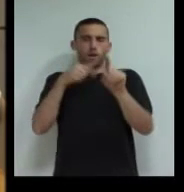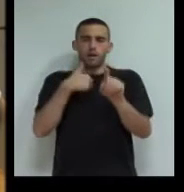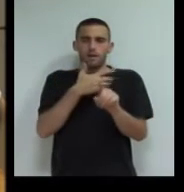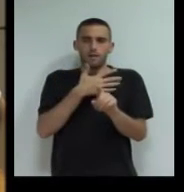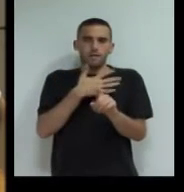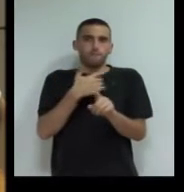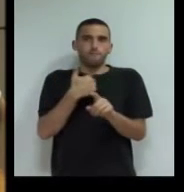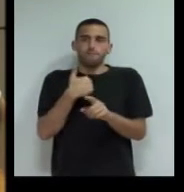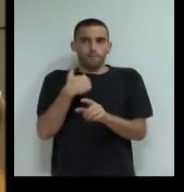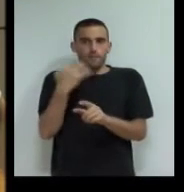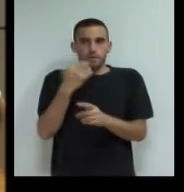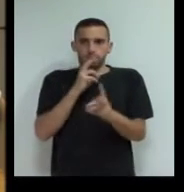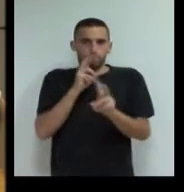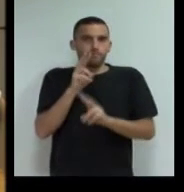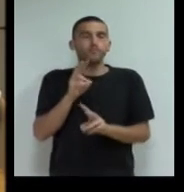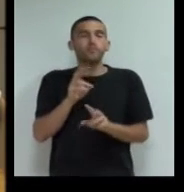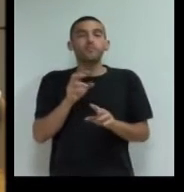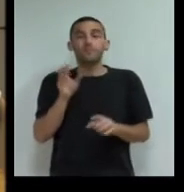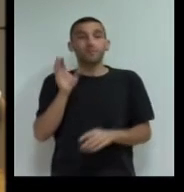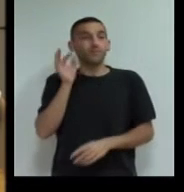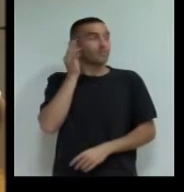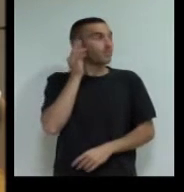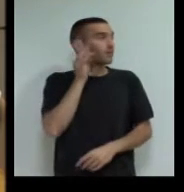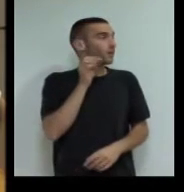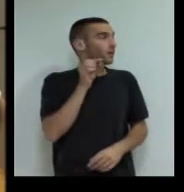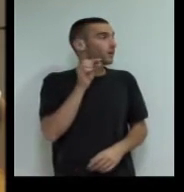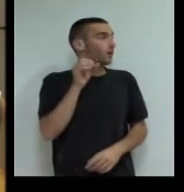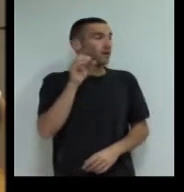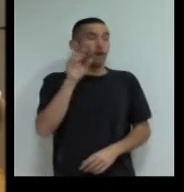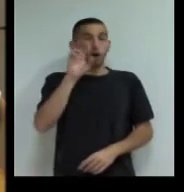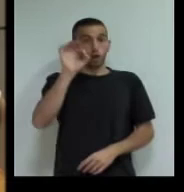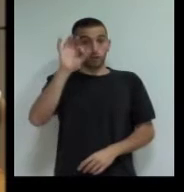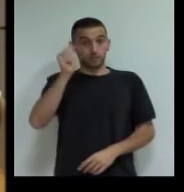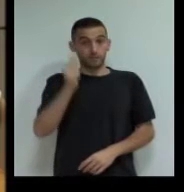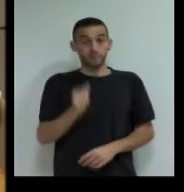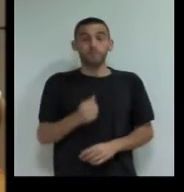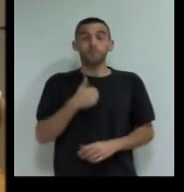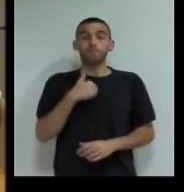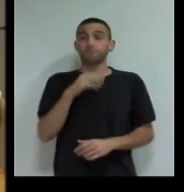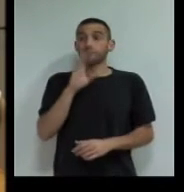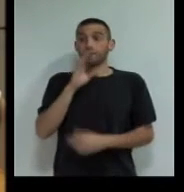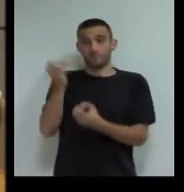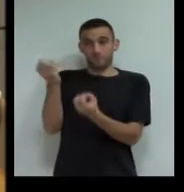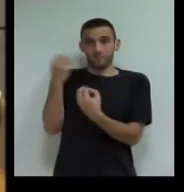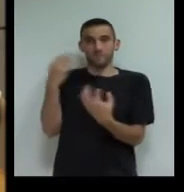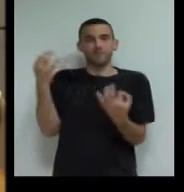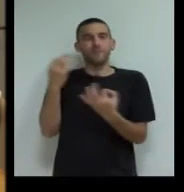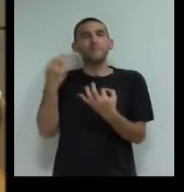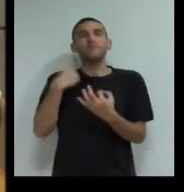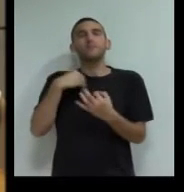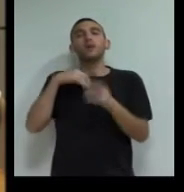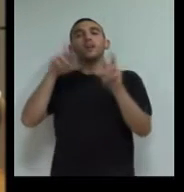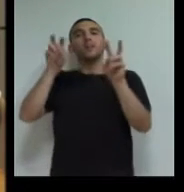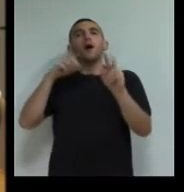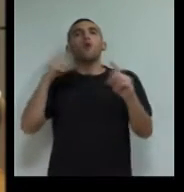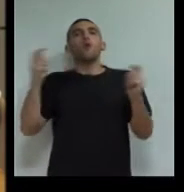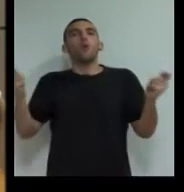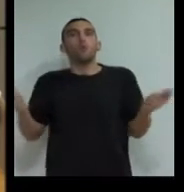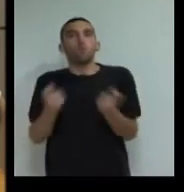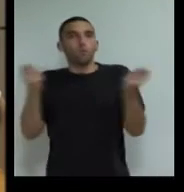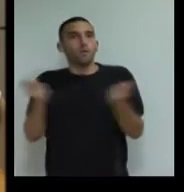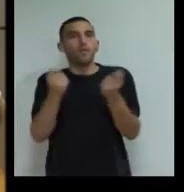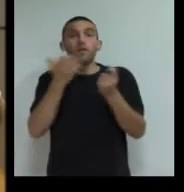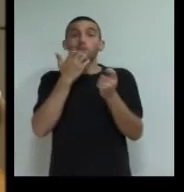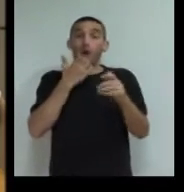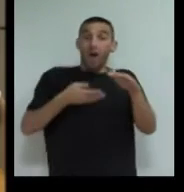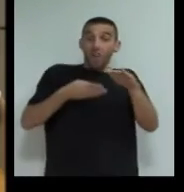hacer un comentario sobre lo que acabas de comentar del tema de... Solo un inciso. Venga. Sobre lo que acabas de comentar del tema de publicitar lo que